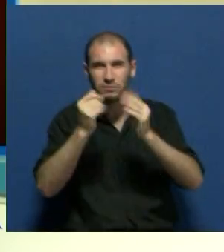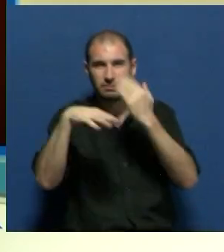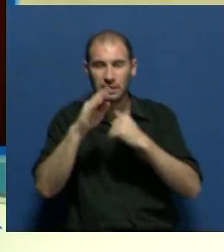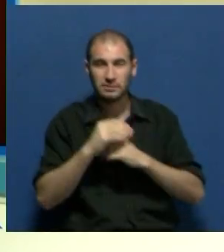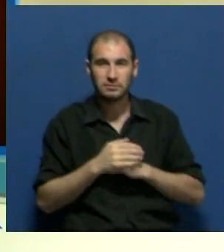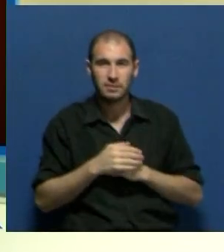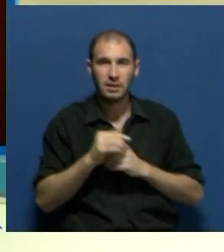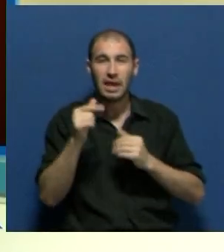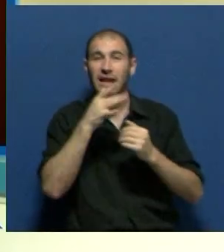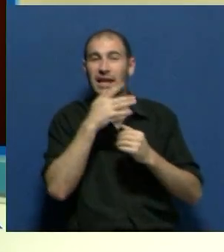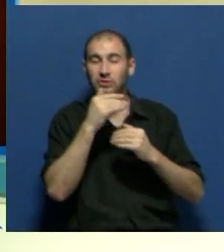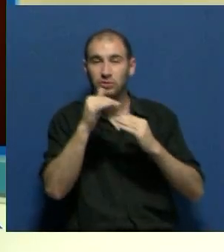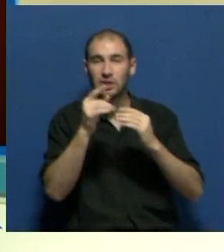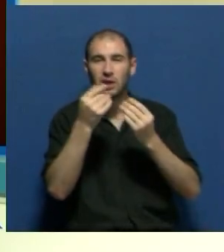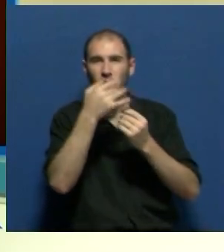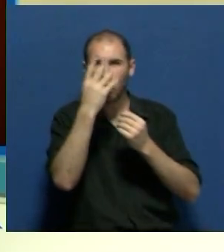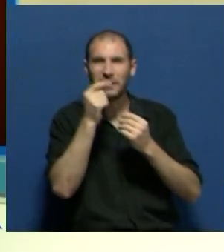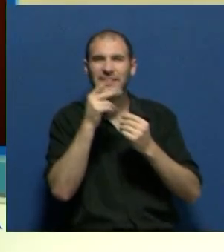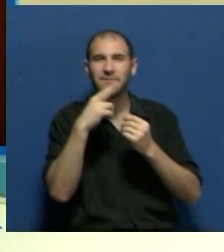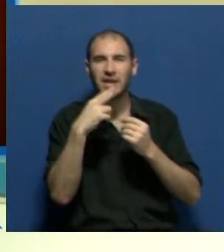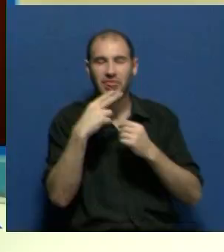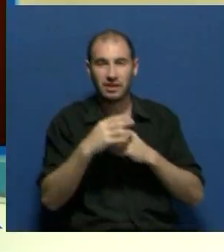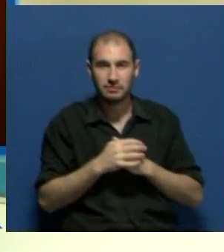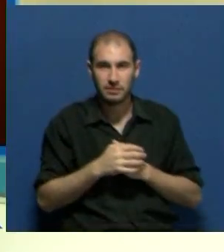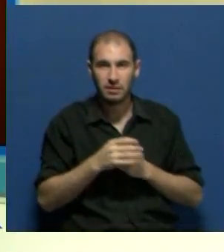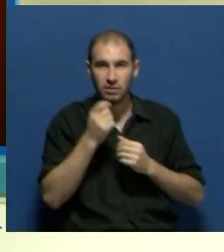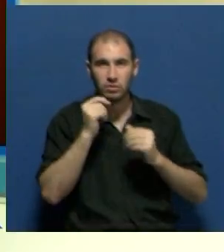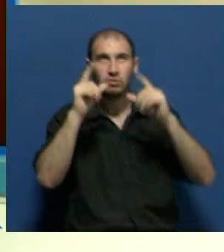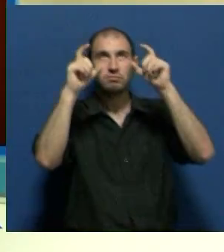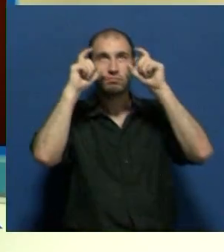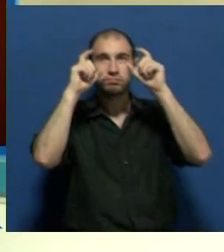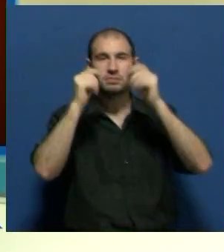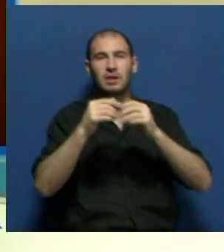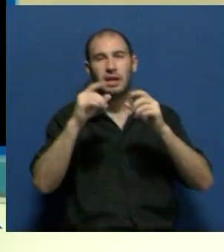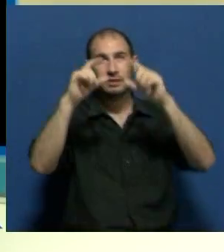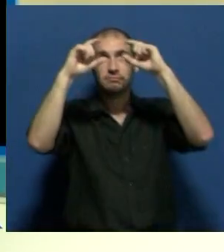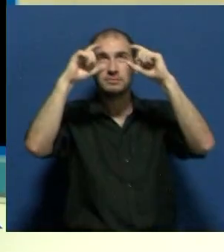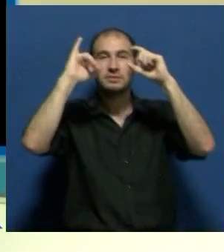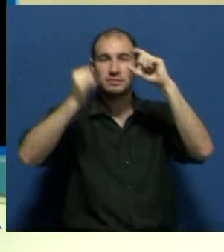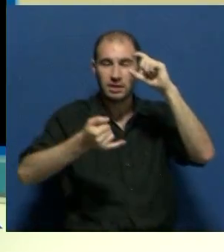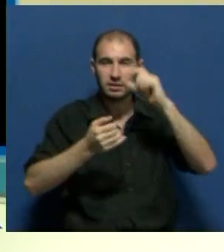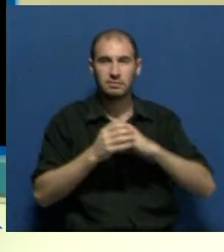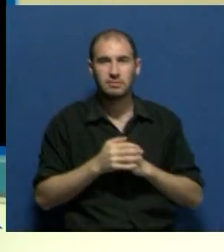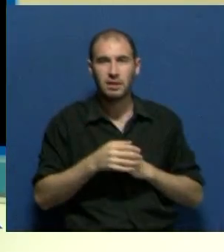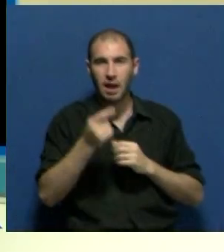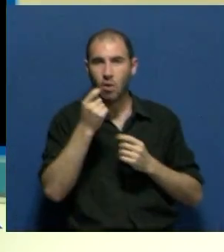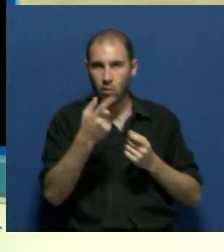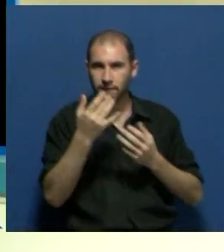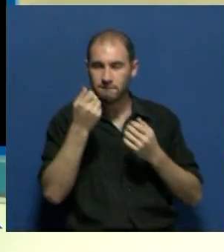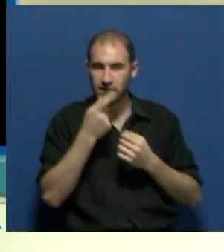Y justamente el de 14 tiene un colorcito verdoso. Entonces, si yo solo lo utilizo delante del sol, me es